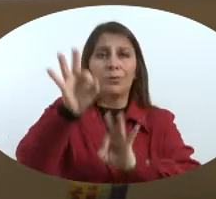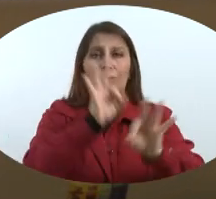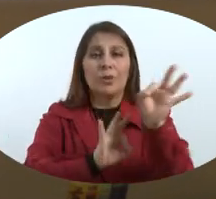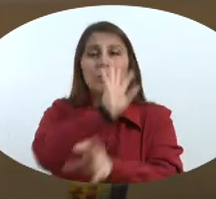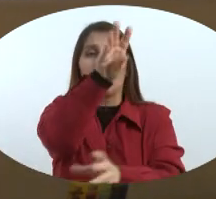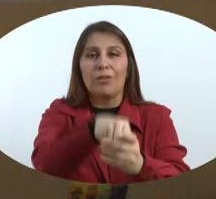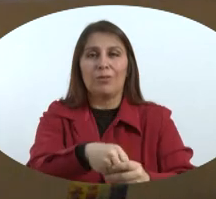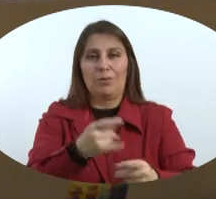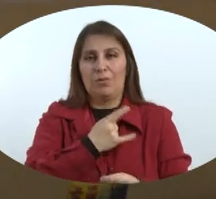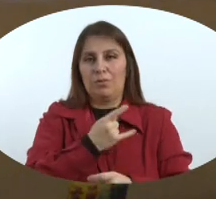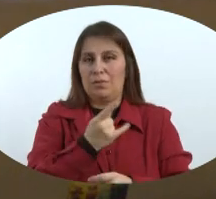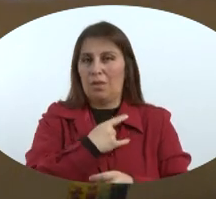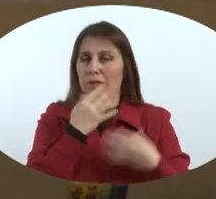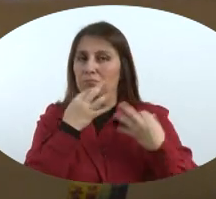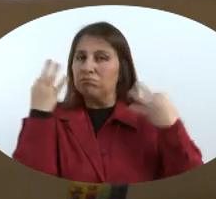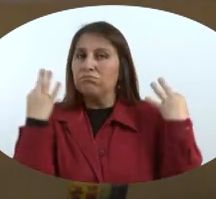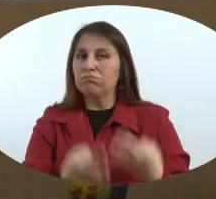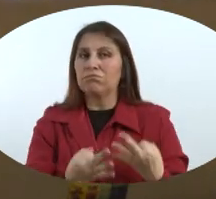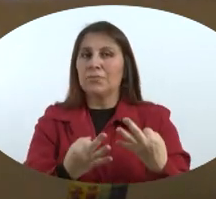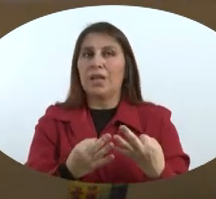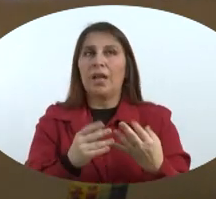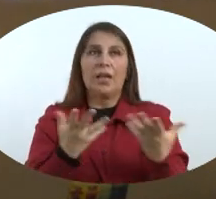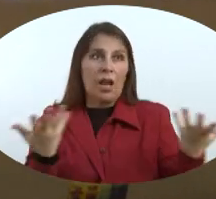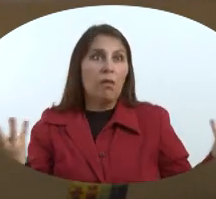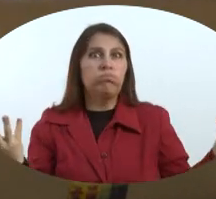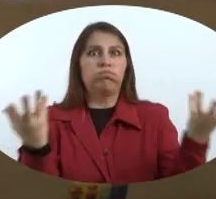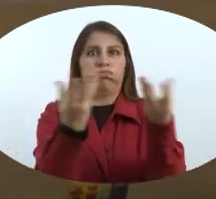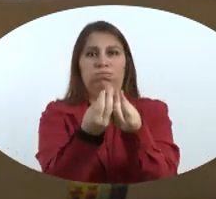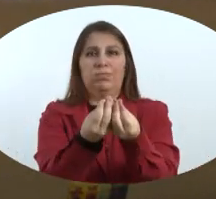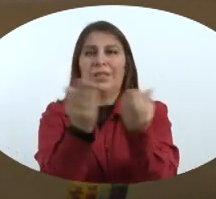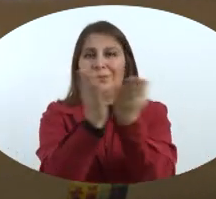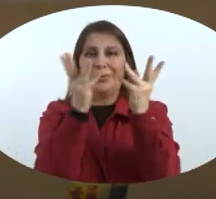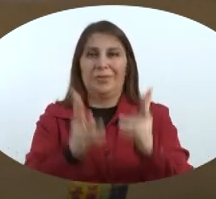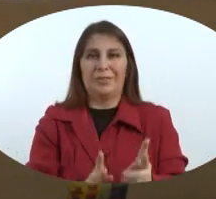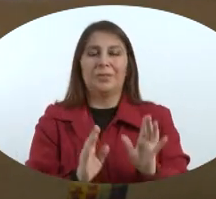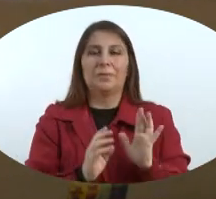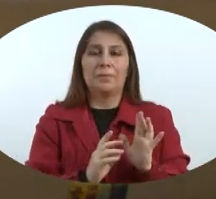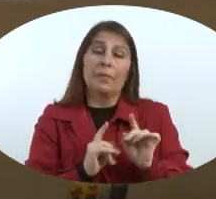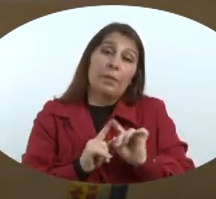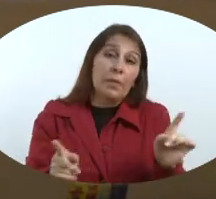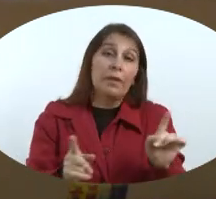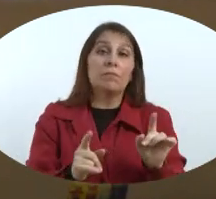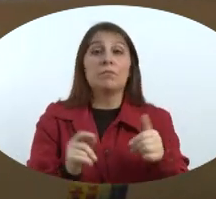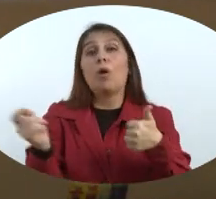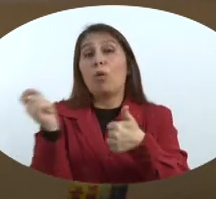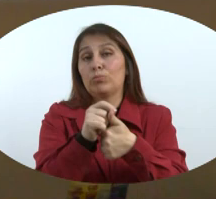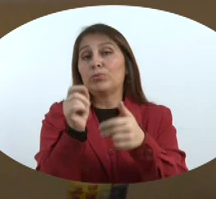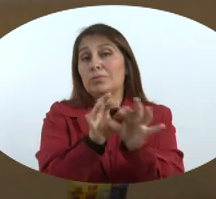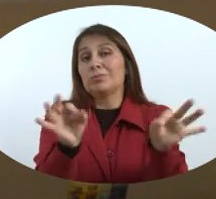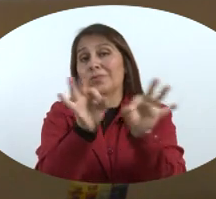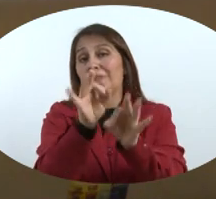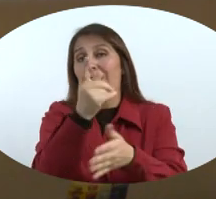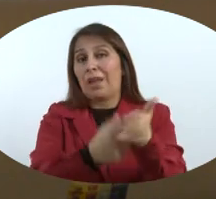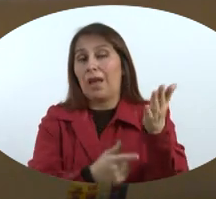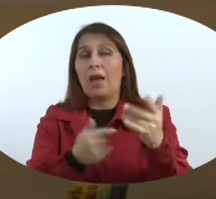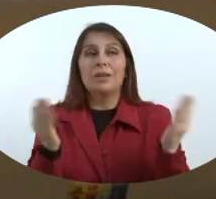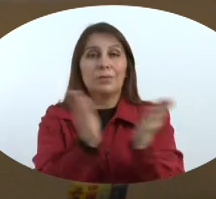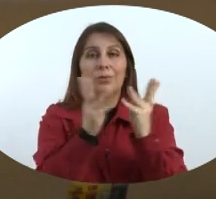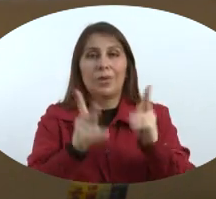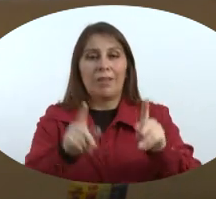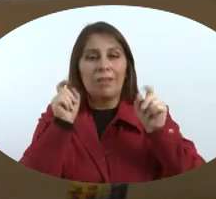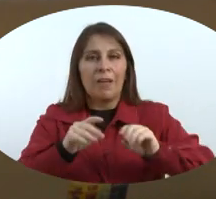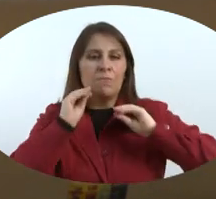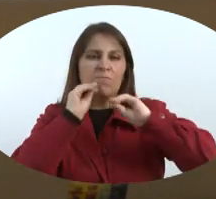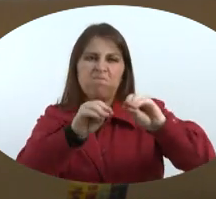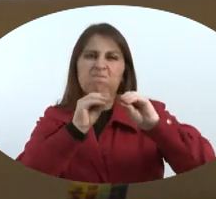organización al interior de la universidad en términos del estamento estudiantil pero que esto consta claramente de que los estudiantes tengan